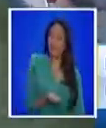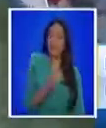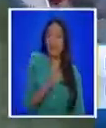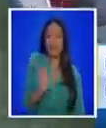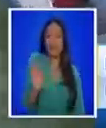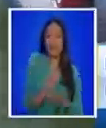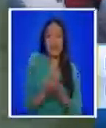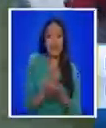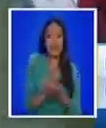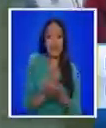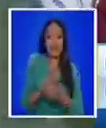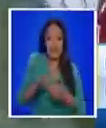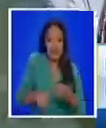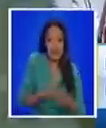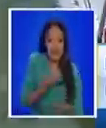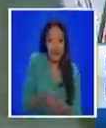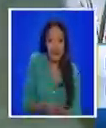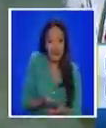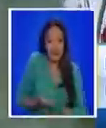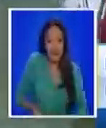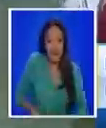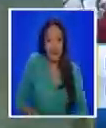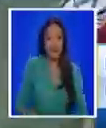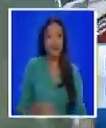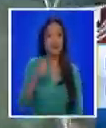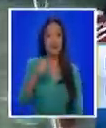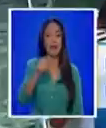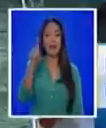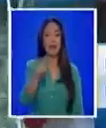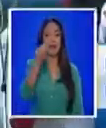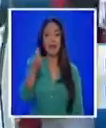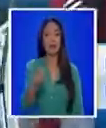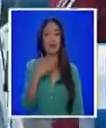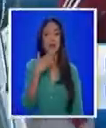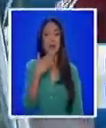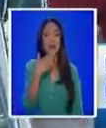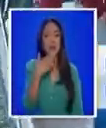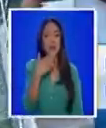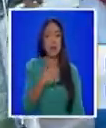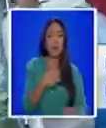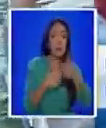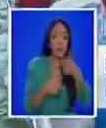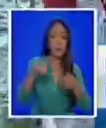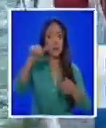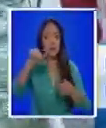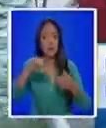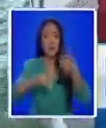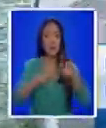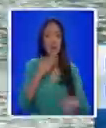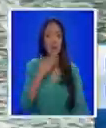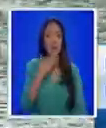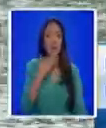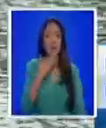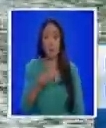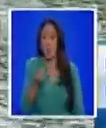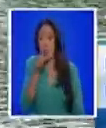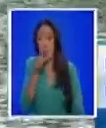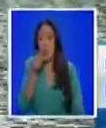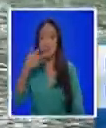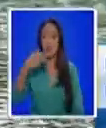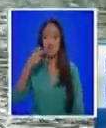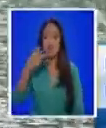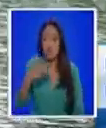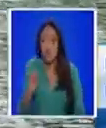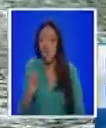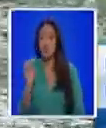acercándose al muelle para conversar y preguntarles cómo lo hicieron, si es cierto o no es cierto que comieron el chocho, si comieron el encebollado